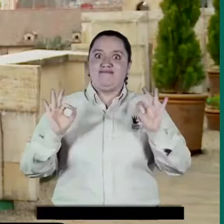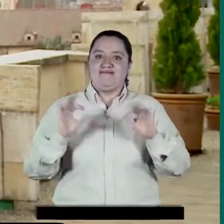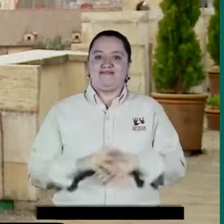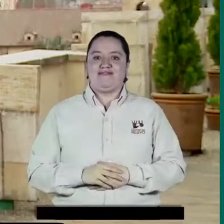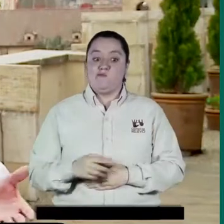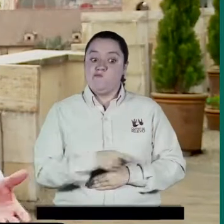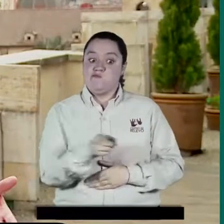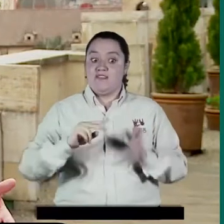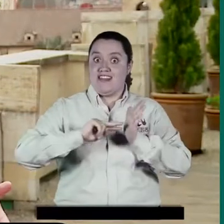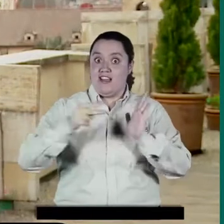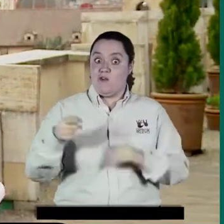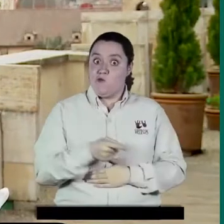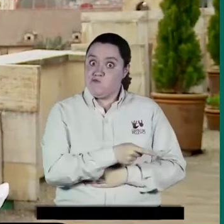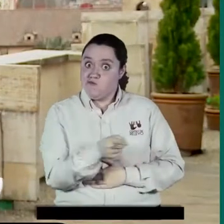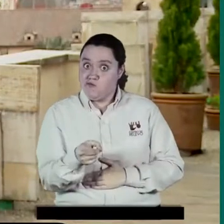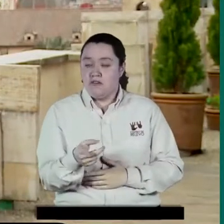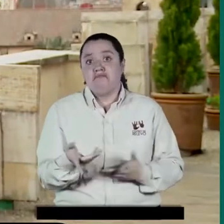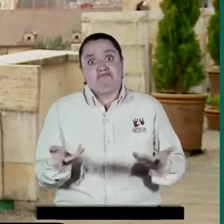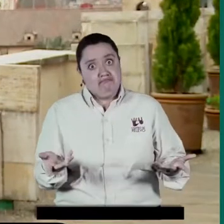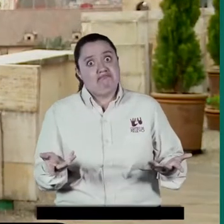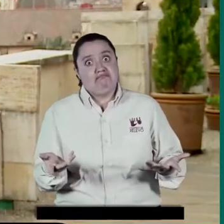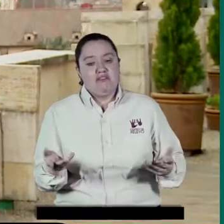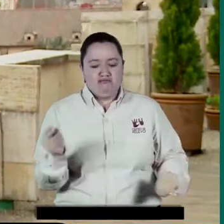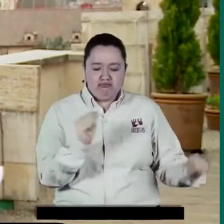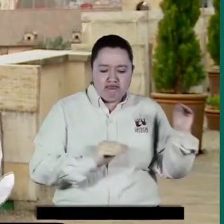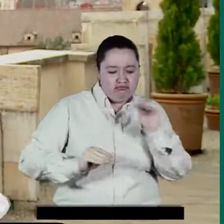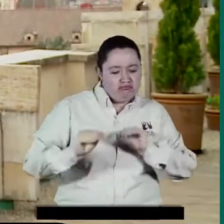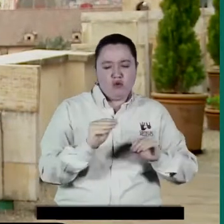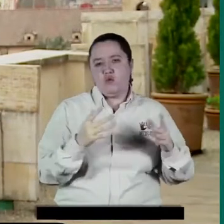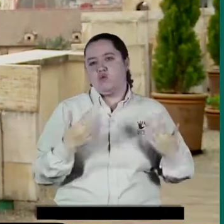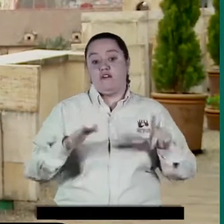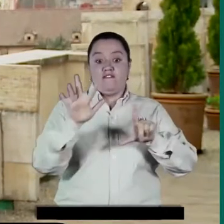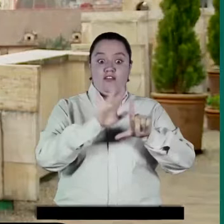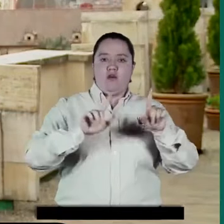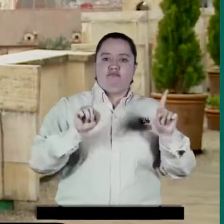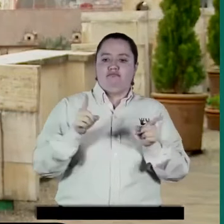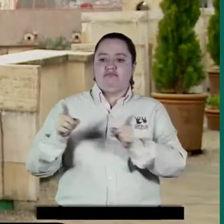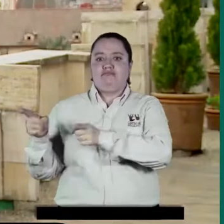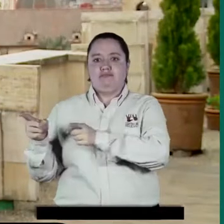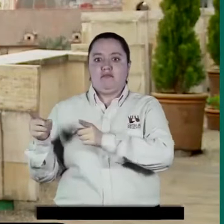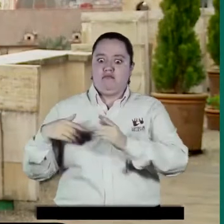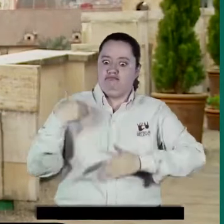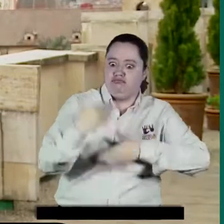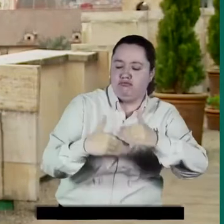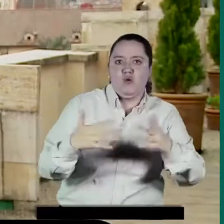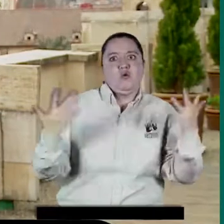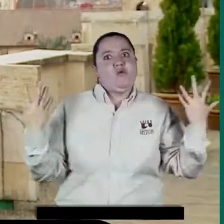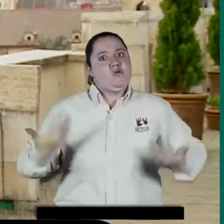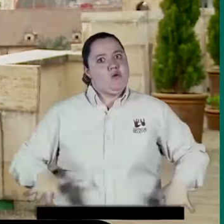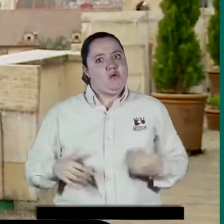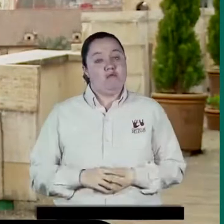esa tecnología ha permitido entre otras crear maravillosas series y maravillosos desarrollos